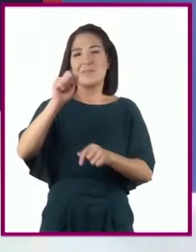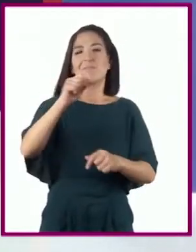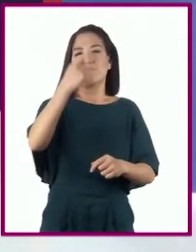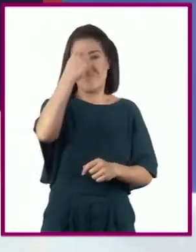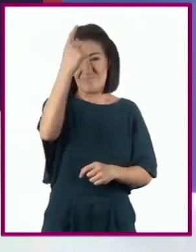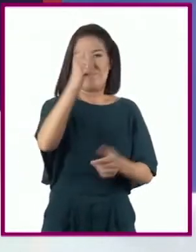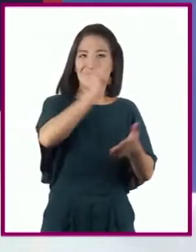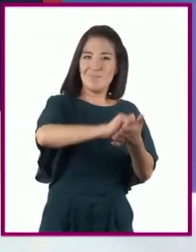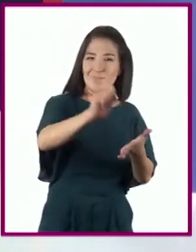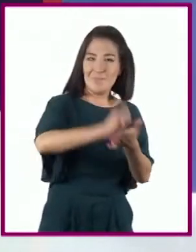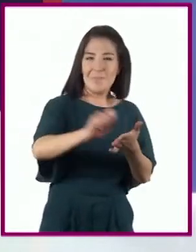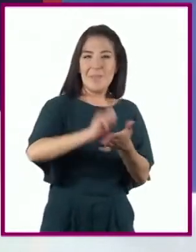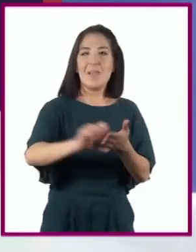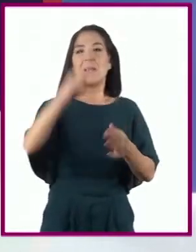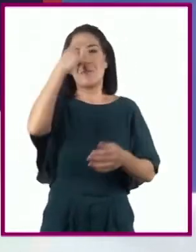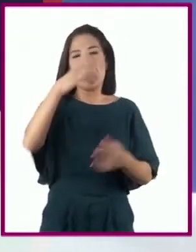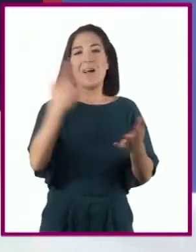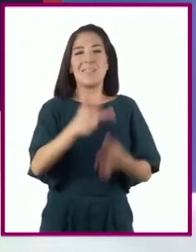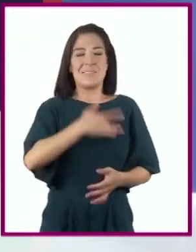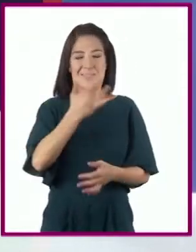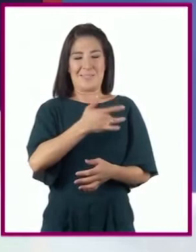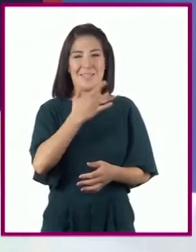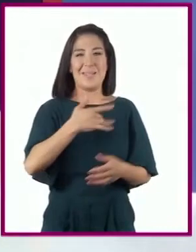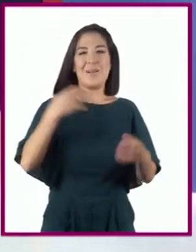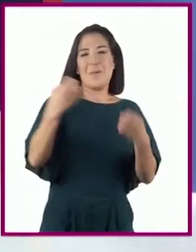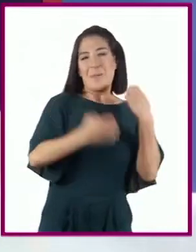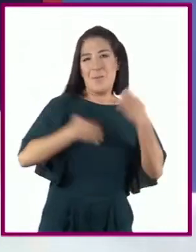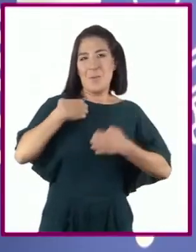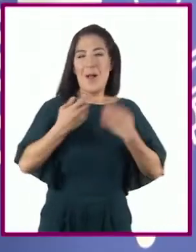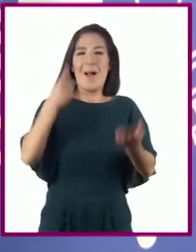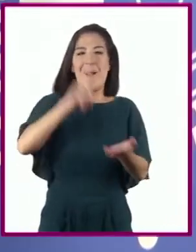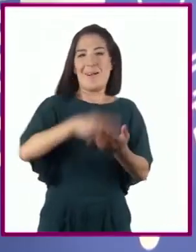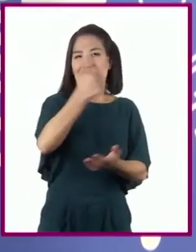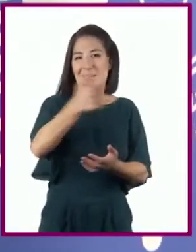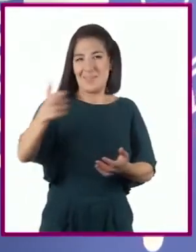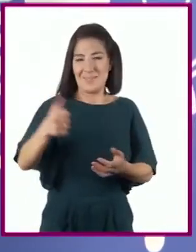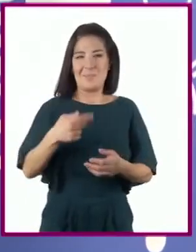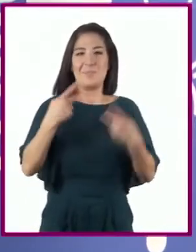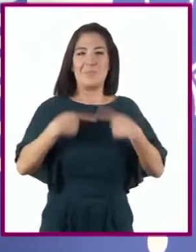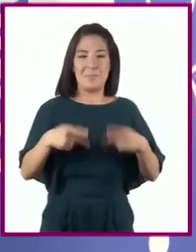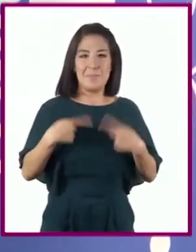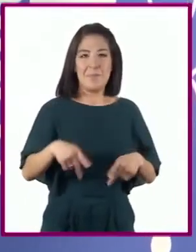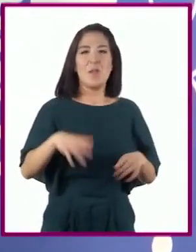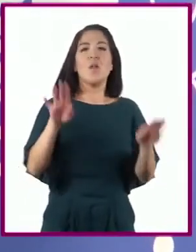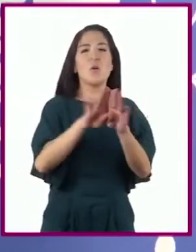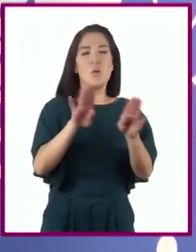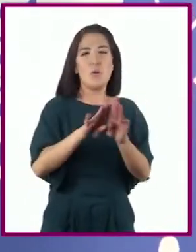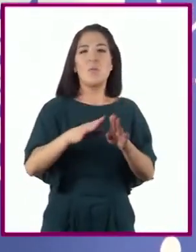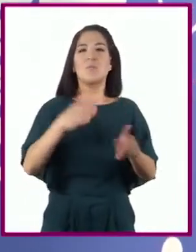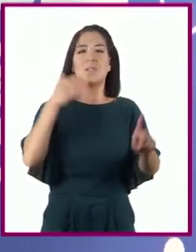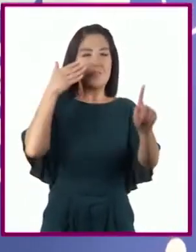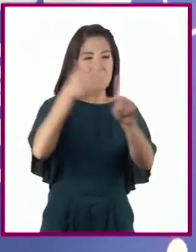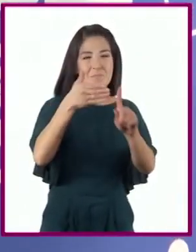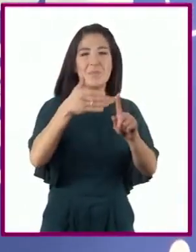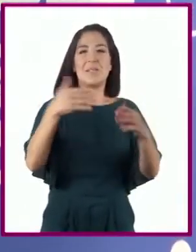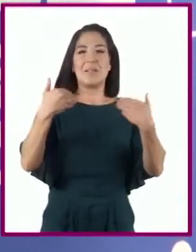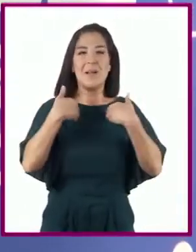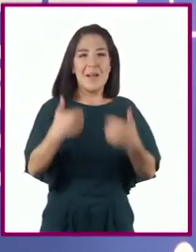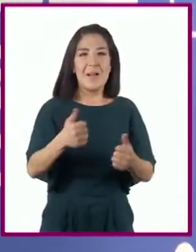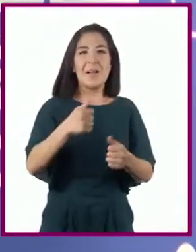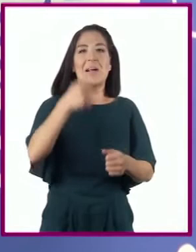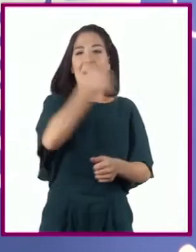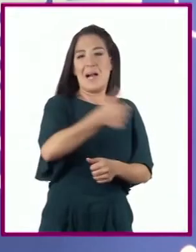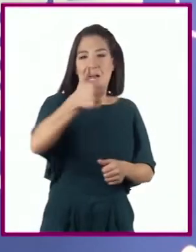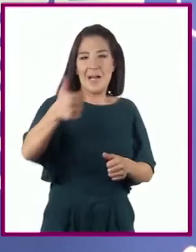las situaciones y emociones que viven los personajes. Vamos a concentrarnos en las diversas perspectivas